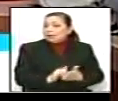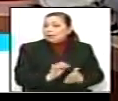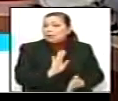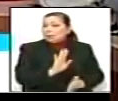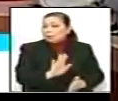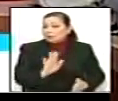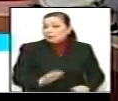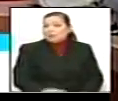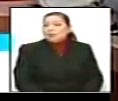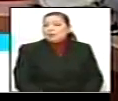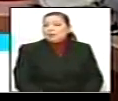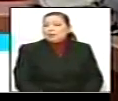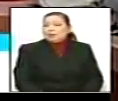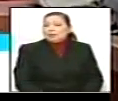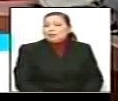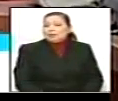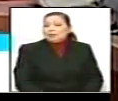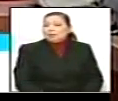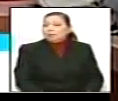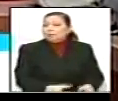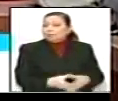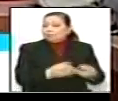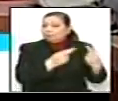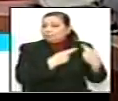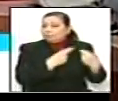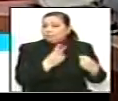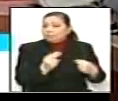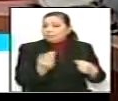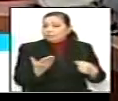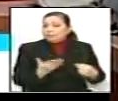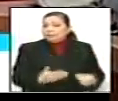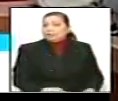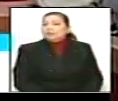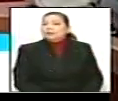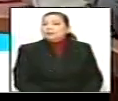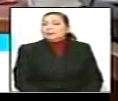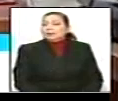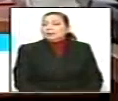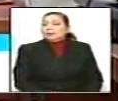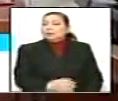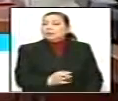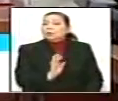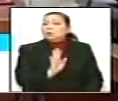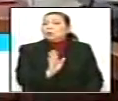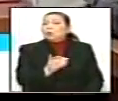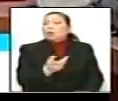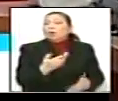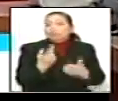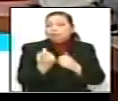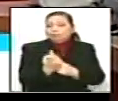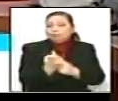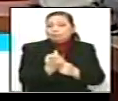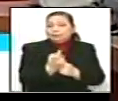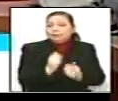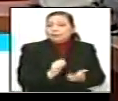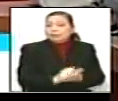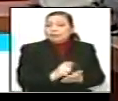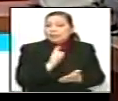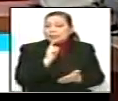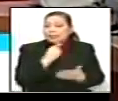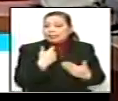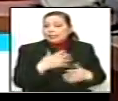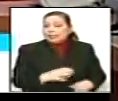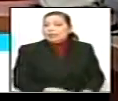ustedes. Entonces serían tan responsables, no solamente de la decisión, sino de su implementación en el caso que ésta